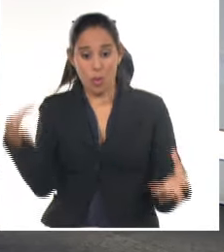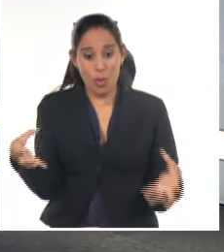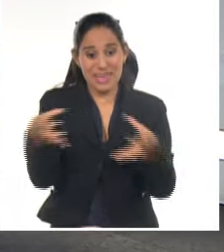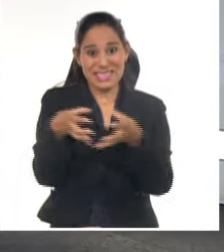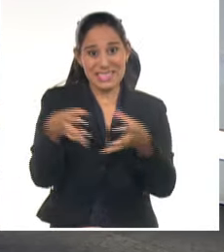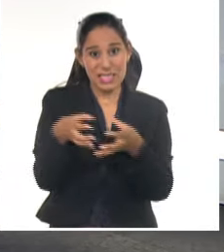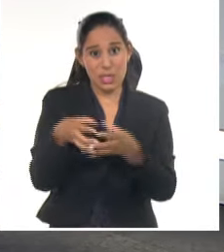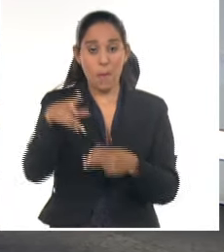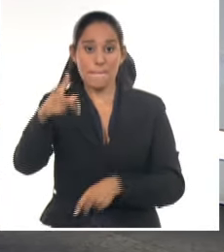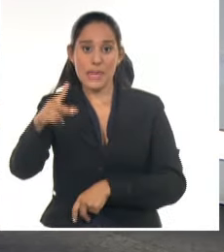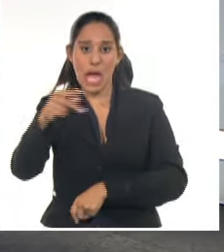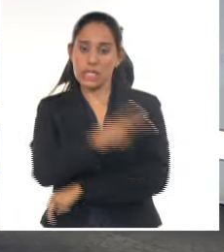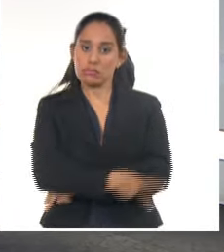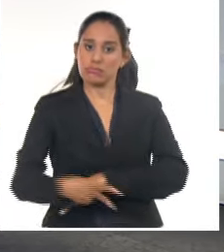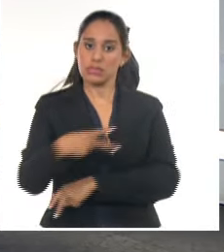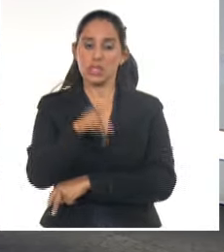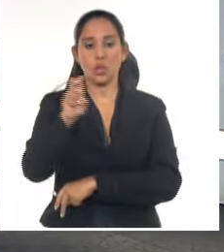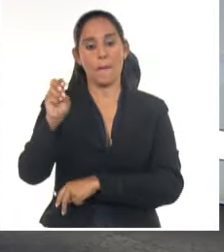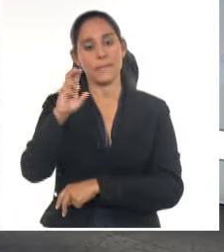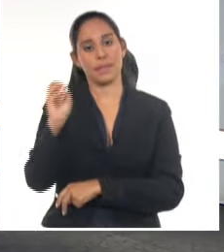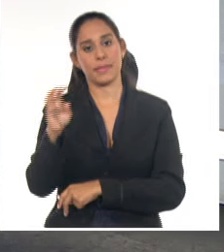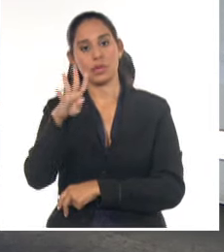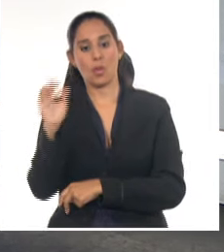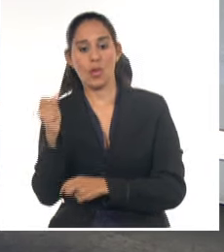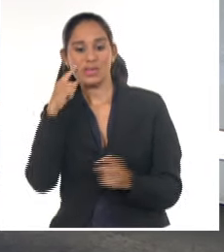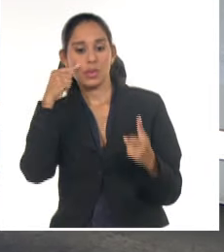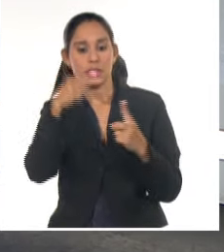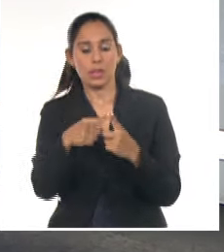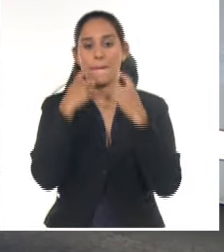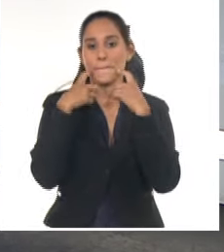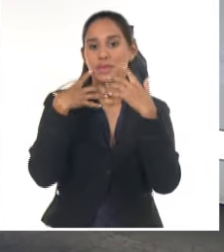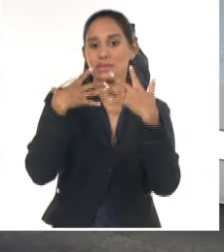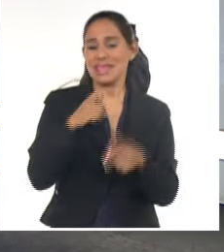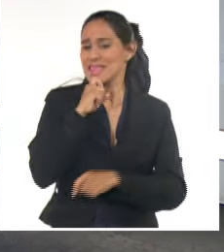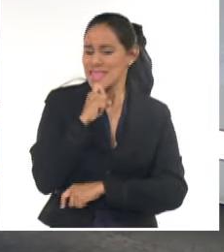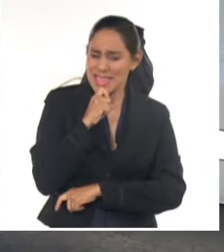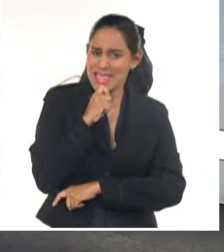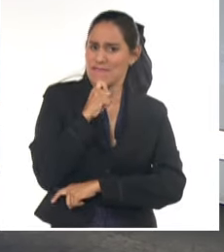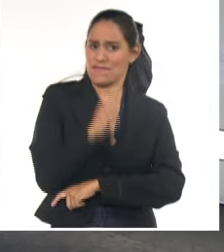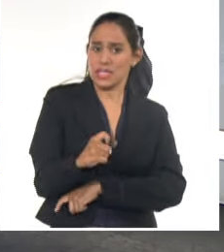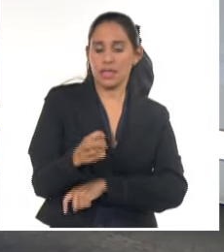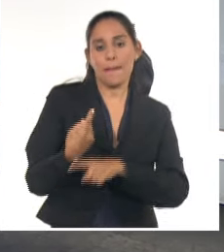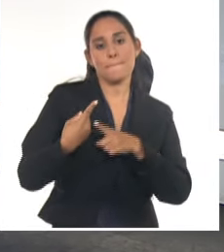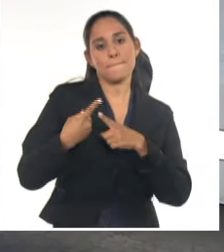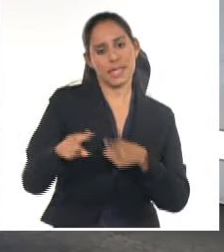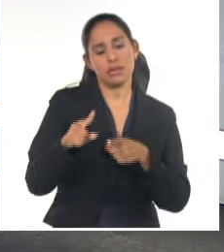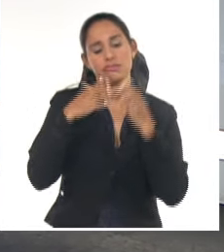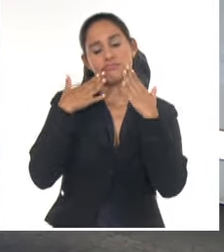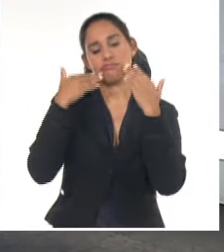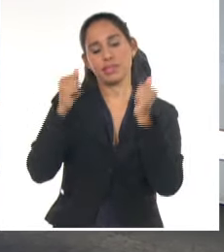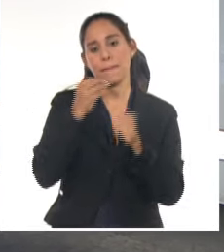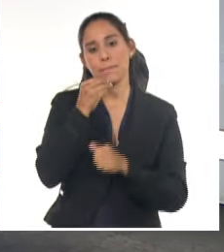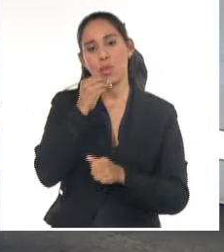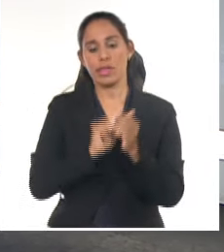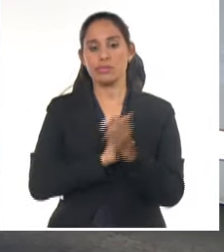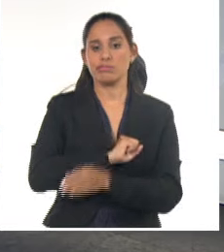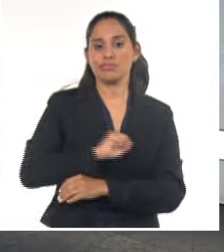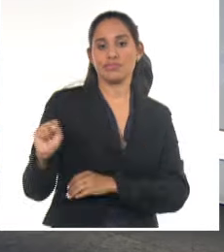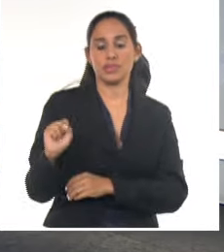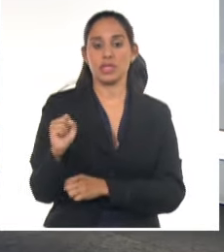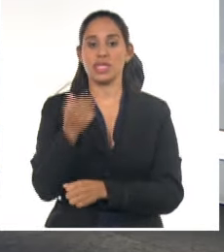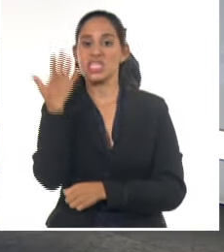Olímpicos de París 2024. La tarea es bien difícil, pero no imposible. Encabeza el staff la estrella de